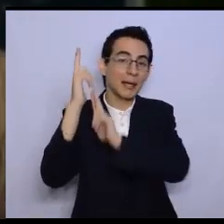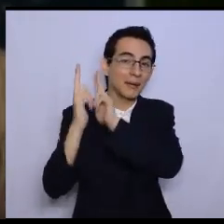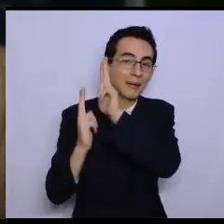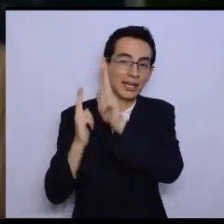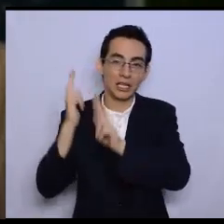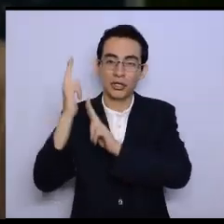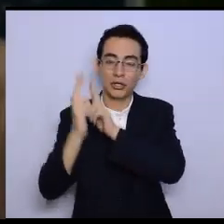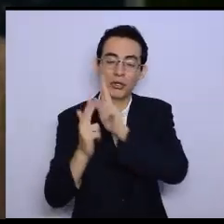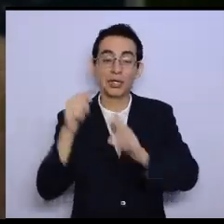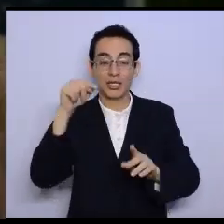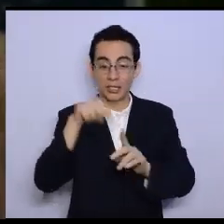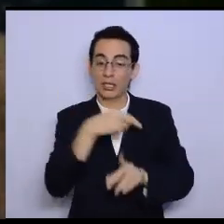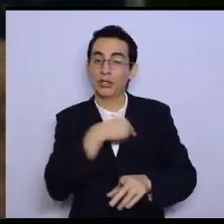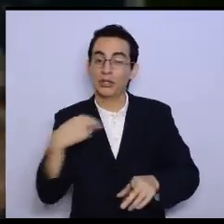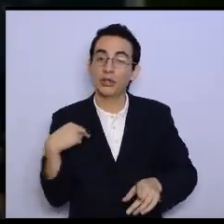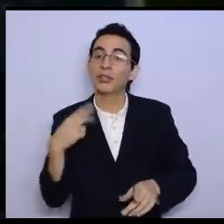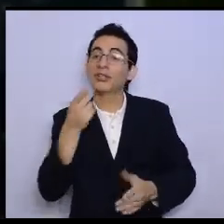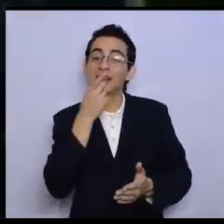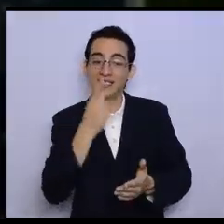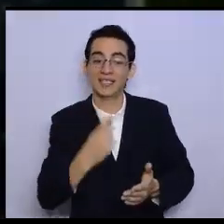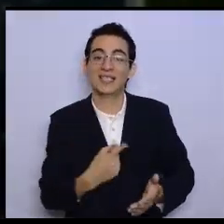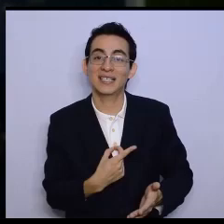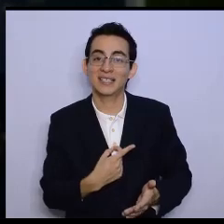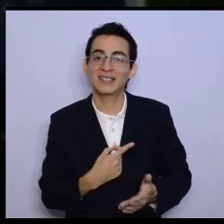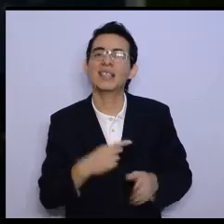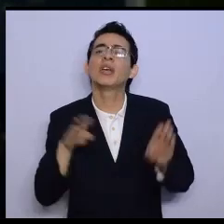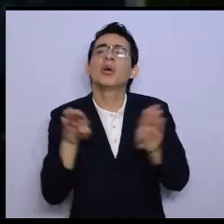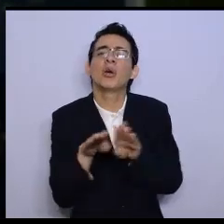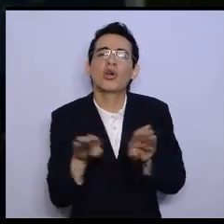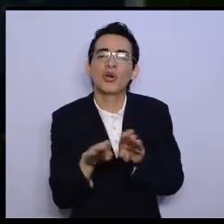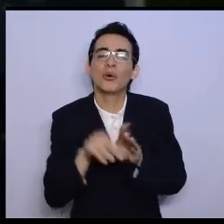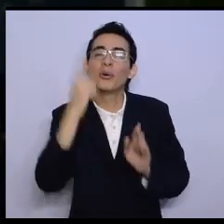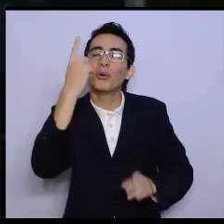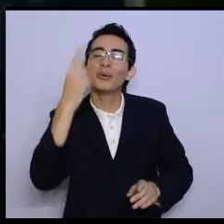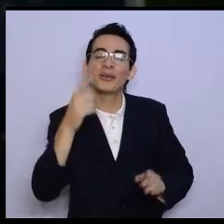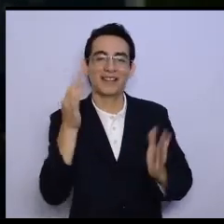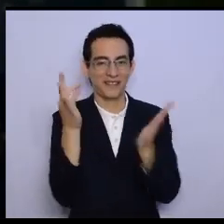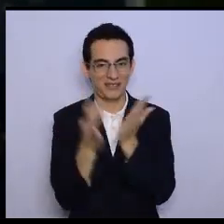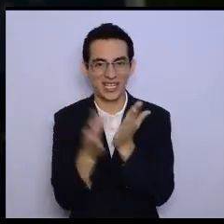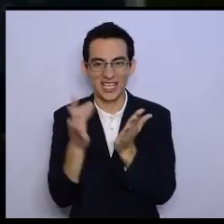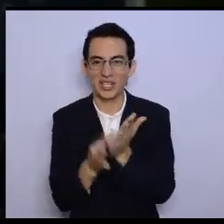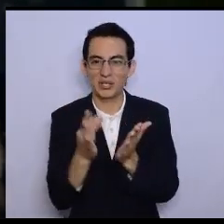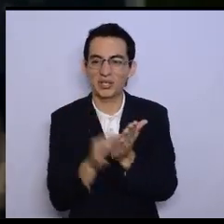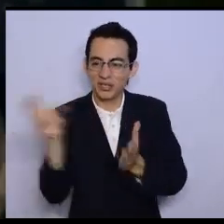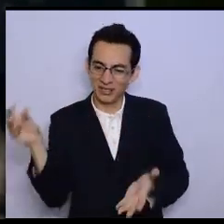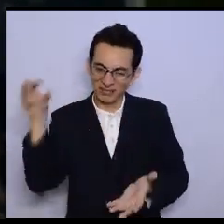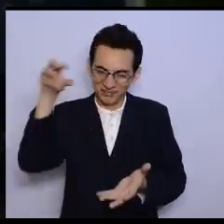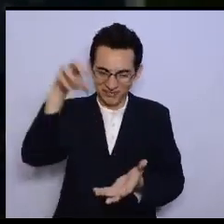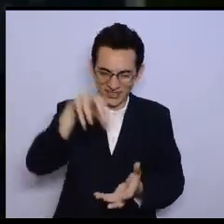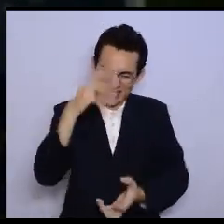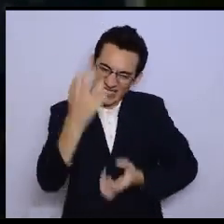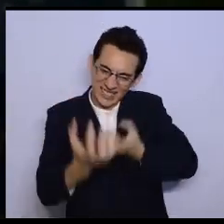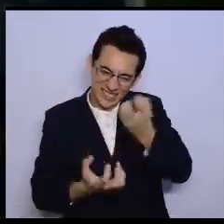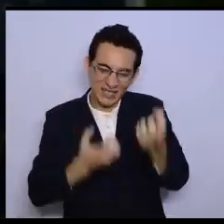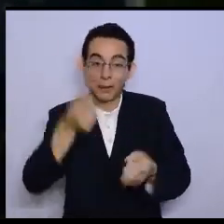para describir cómo un metal es metido al crisol para fundirlo y purificarlo.